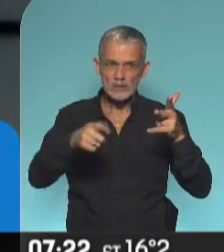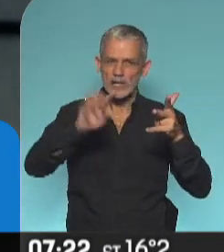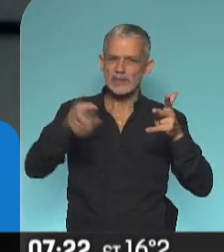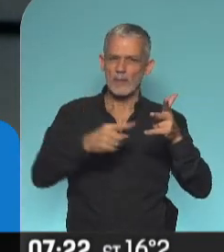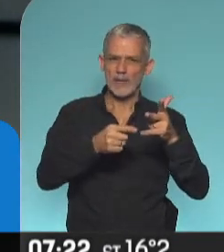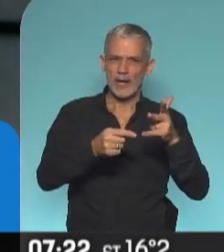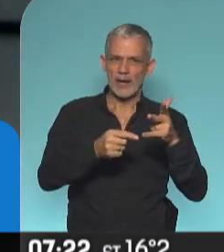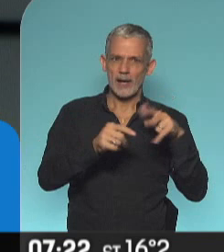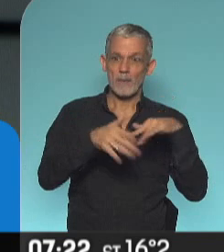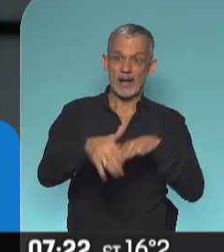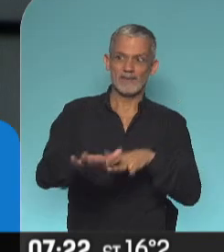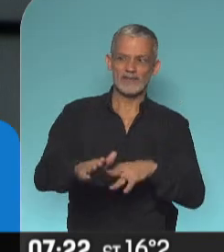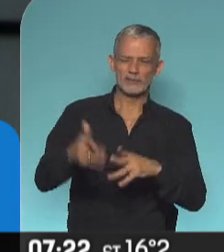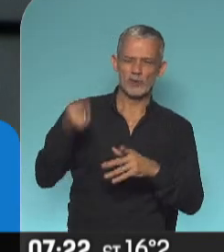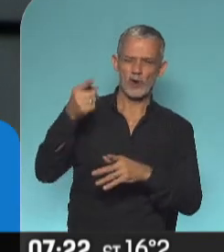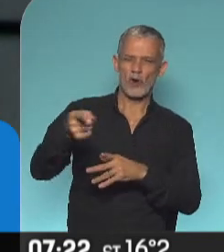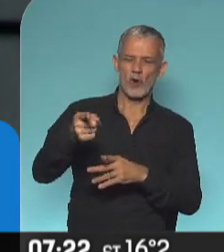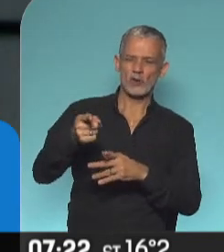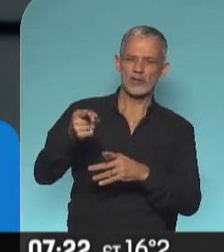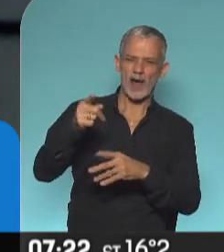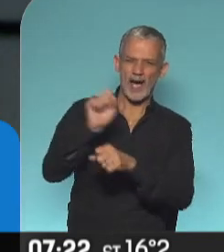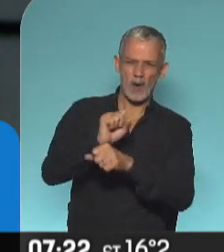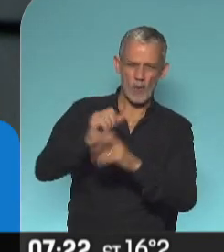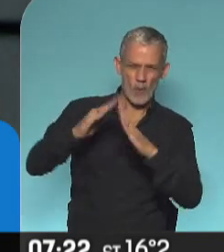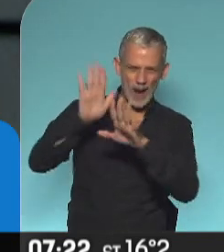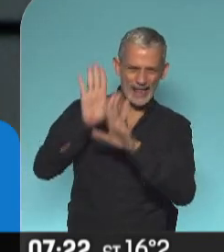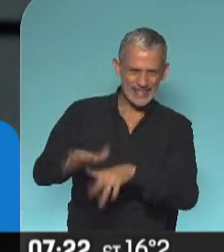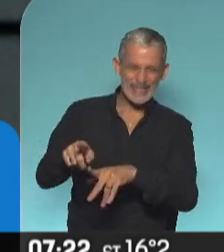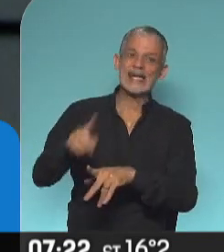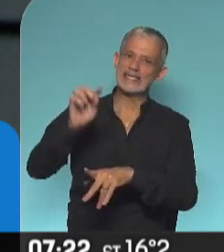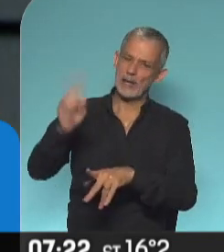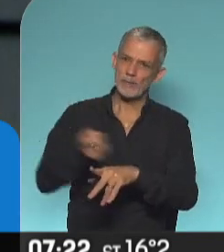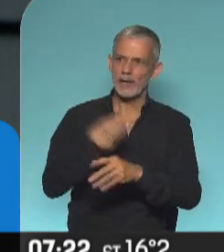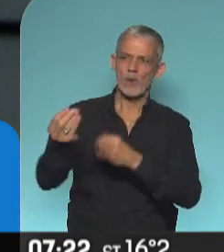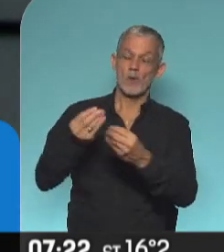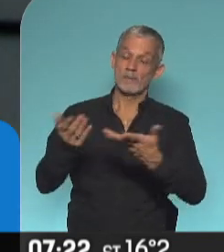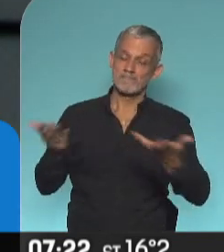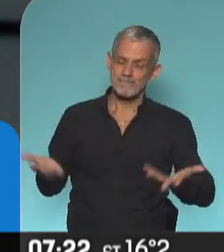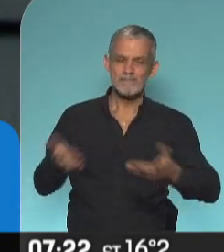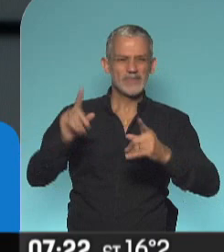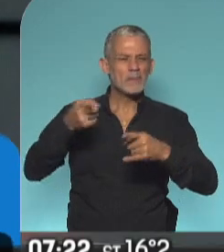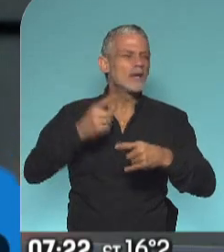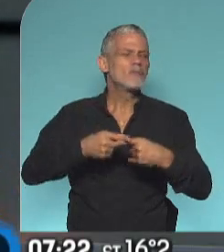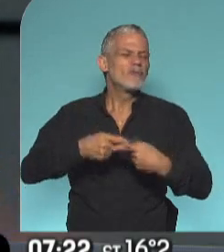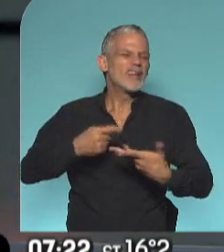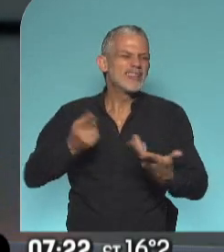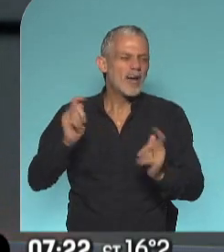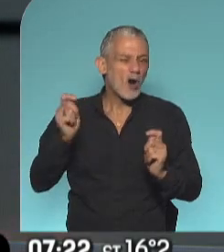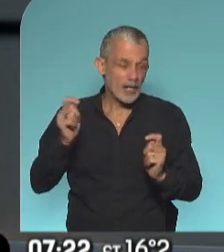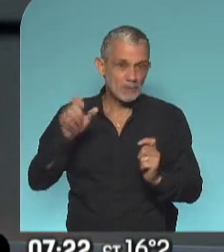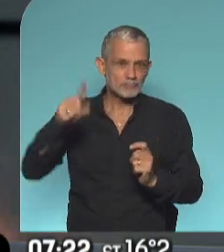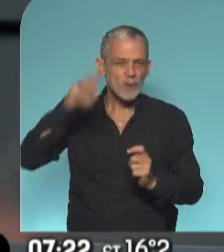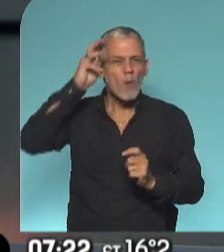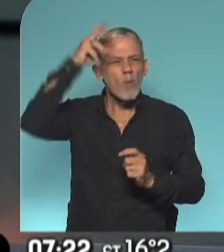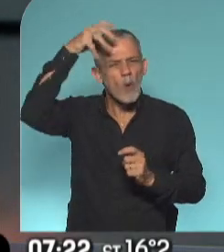en las manifestaciones opositoras y anticuarentenas de los últimos días. Otra celebración, se podría decir, vino por parte de